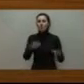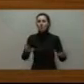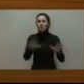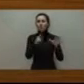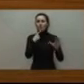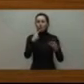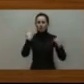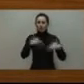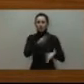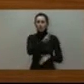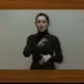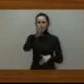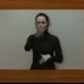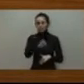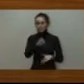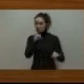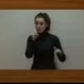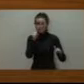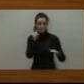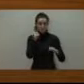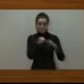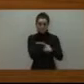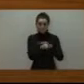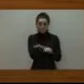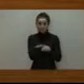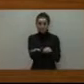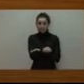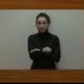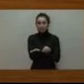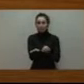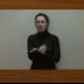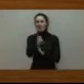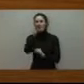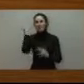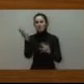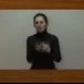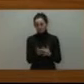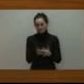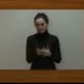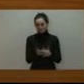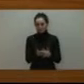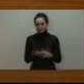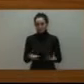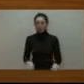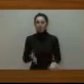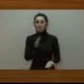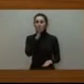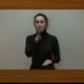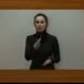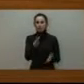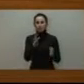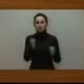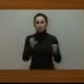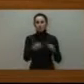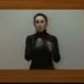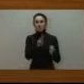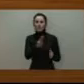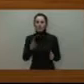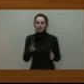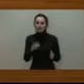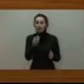un 33%, ni tan siquiera la mitad. Por ello, desde este Grupo Parlamentario Popular